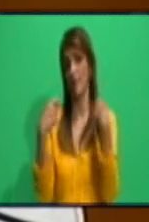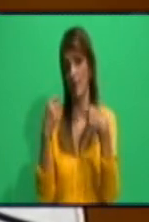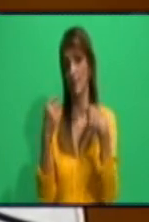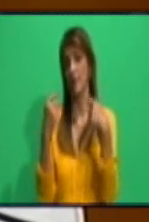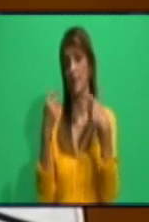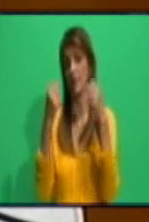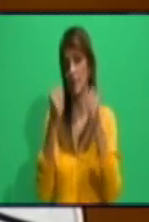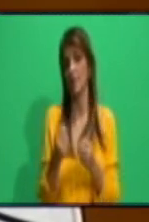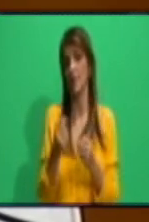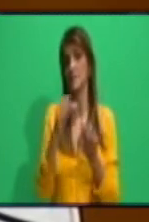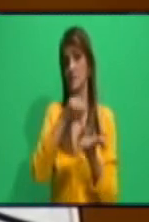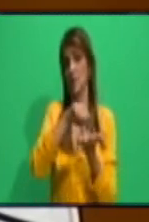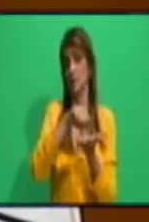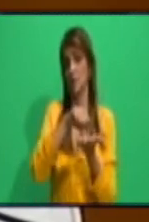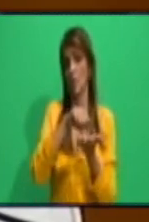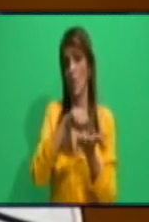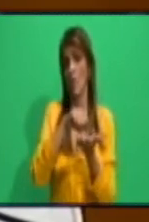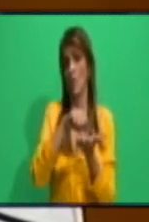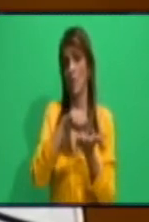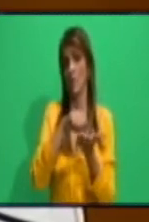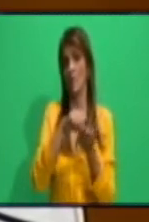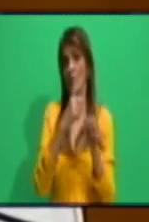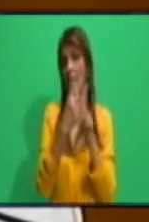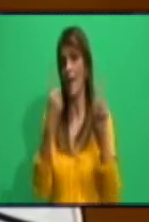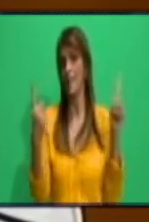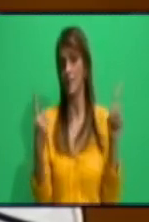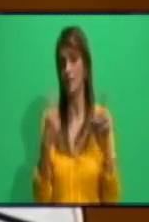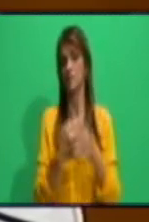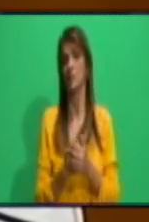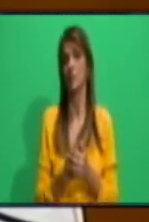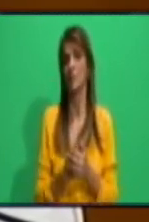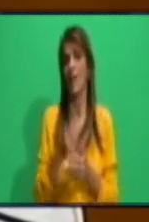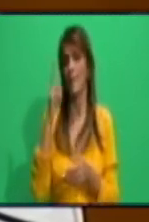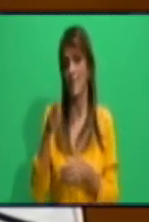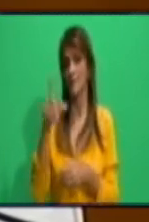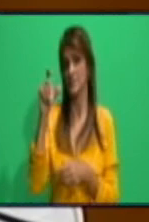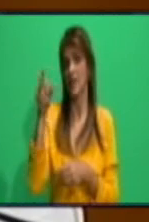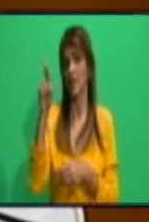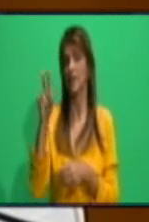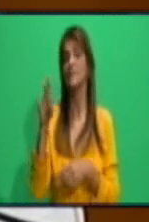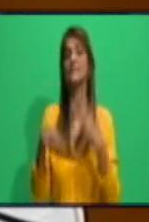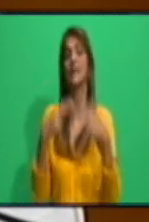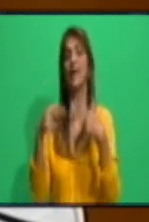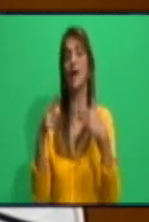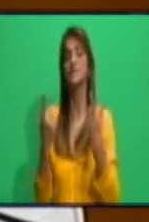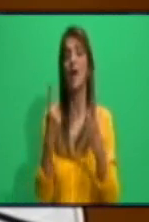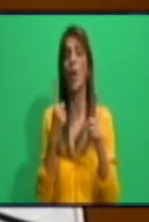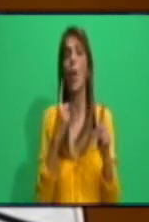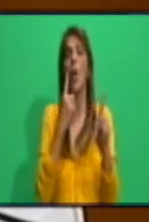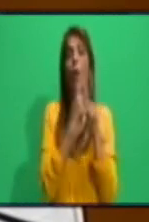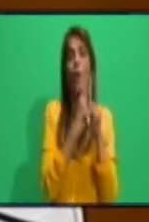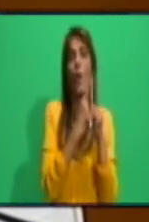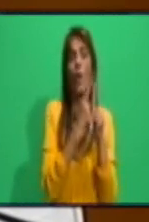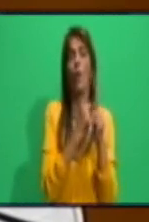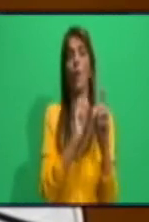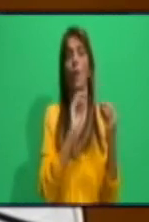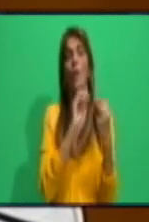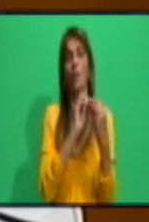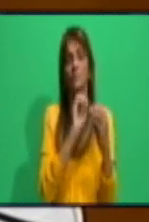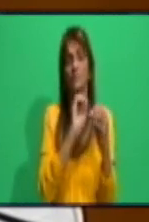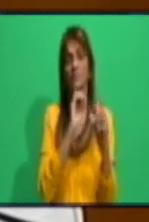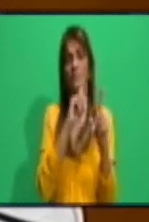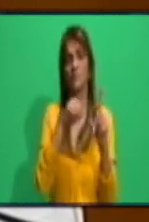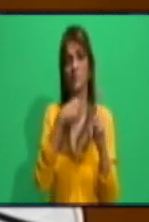aislamiento. El PCR se está establecido para los contactos al 5º día, para los casos confirmados en el evolutivo que se le